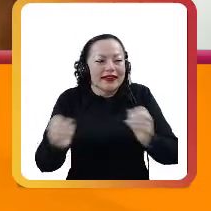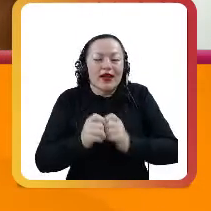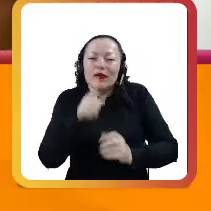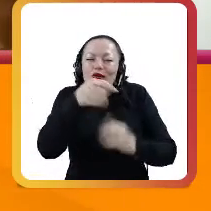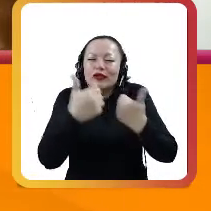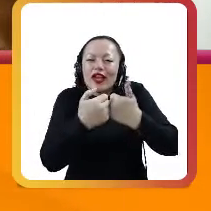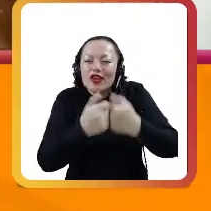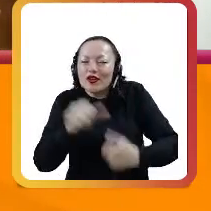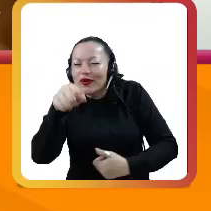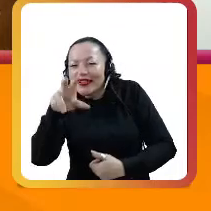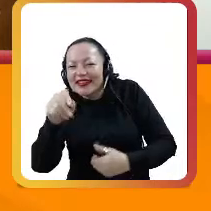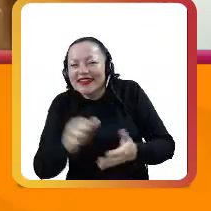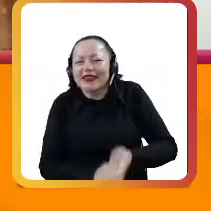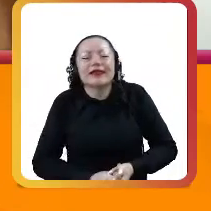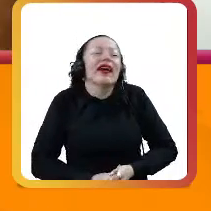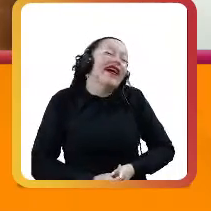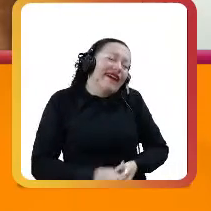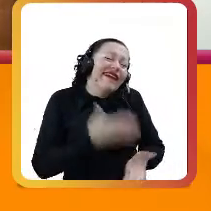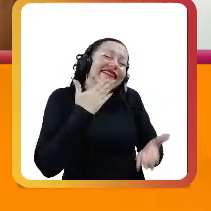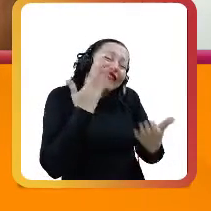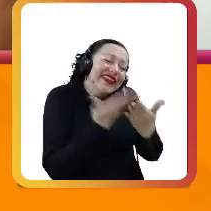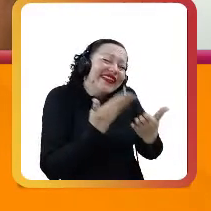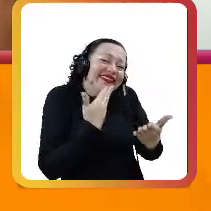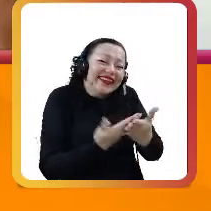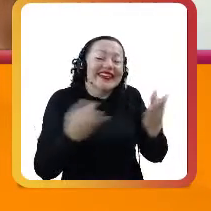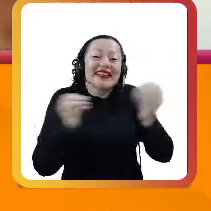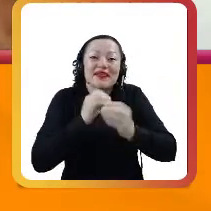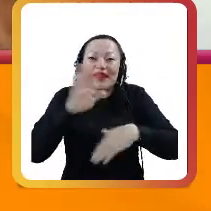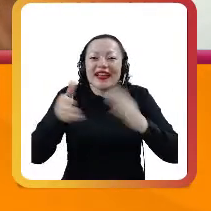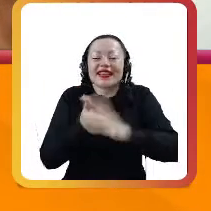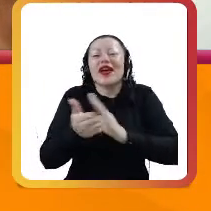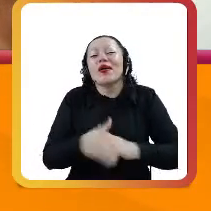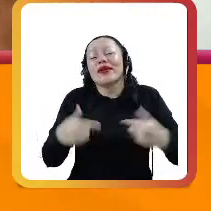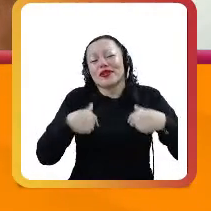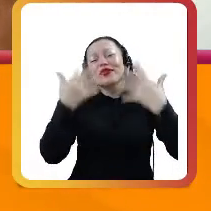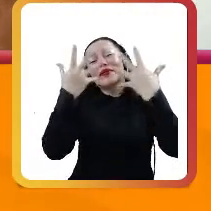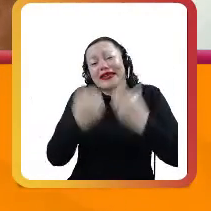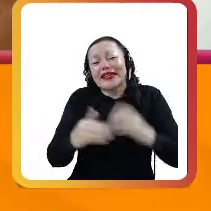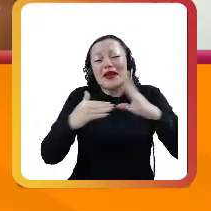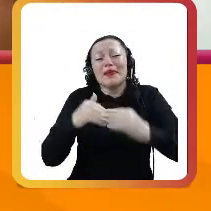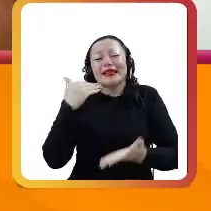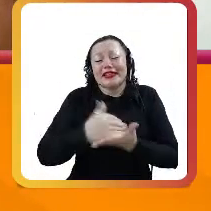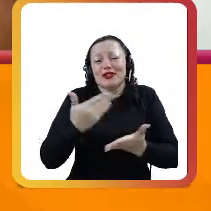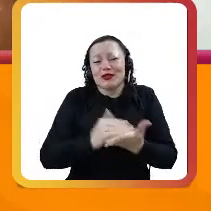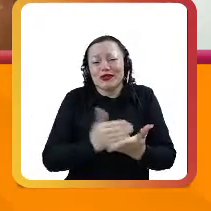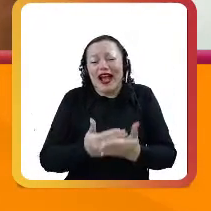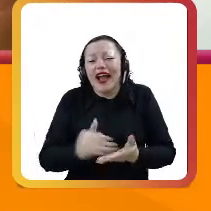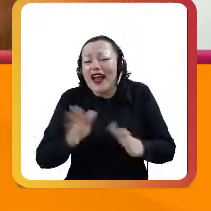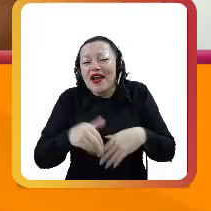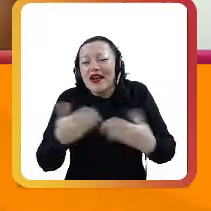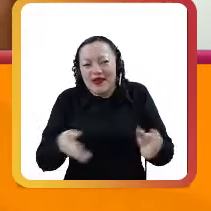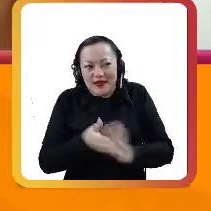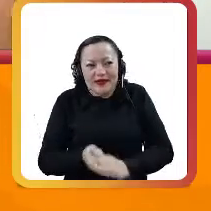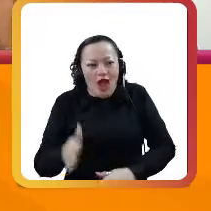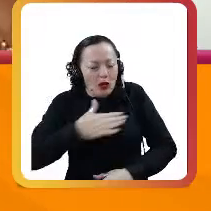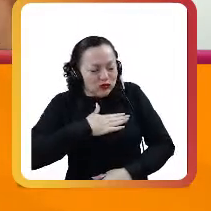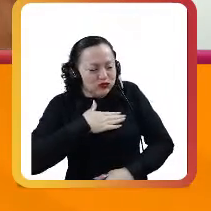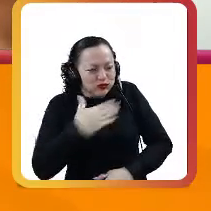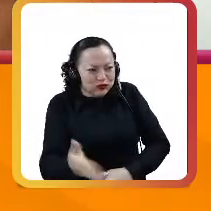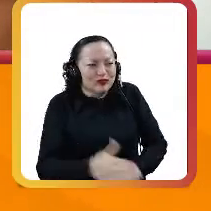aquí. Gracias. Que él también quiere pan de yuca, dice Juan Felipe. Ah, bueno,